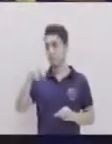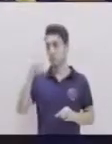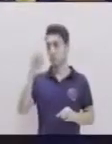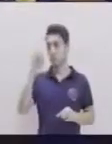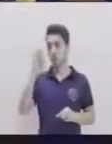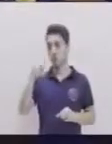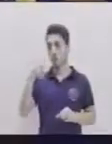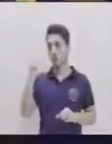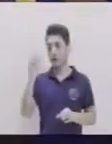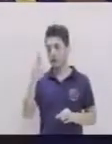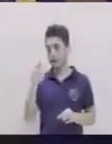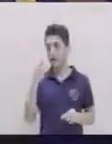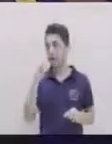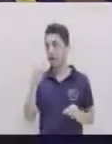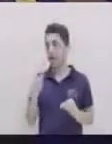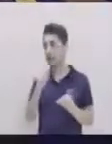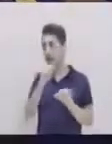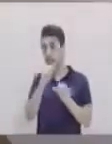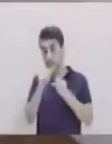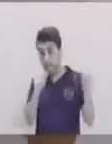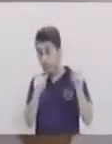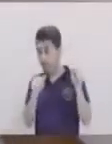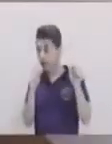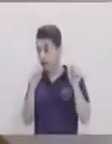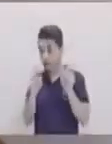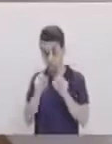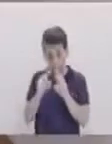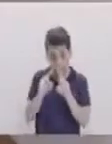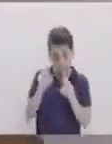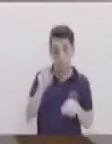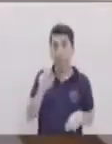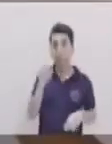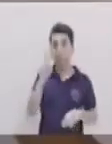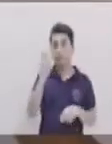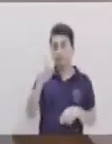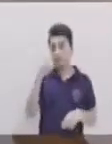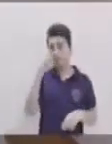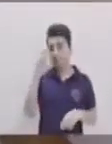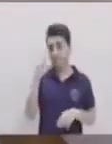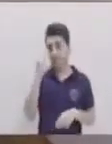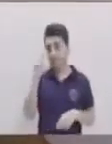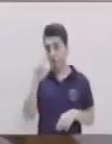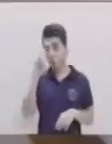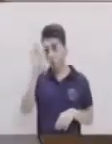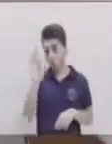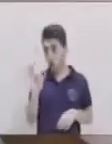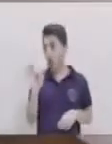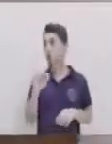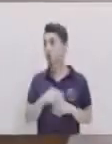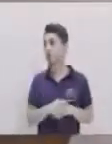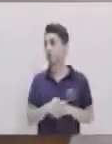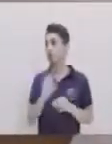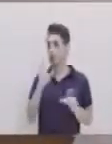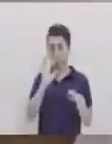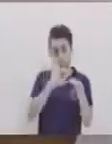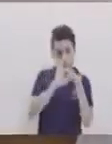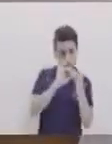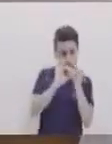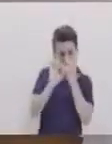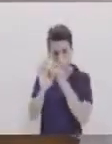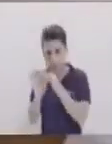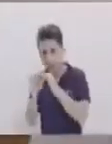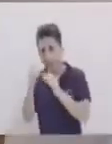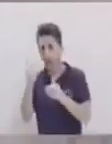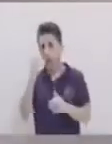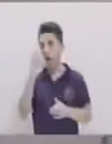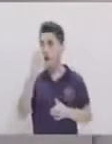ver la aurícula izquierda y el ventrículo izquierdo, que están conectados por la válvula mitral. Luego se conecta con la